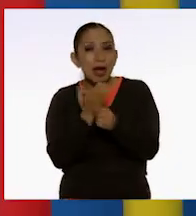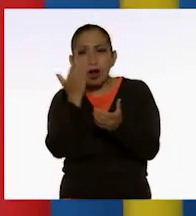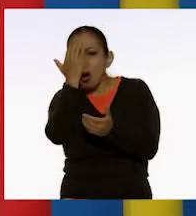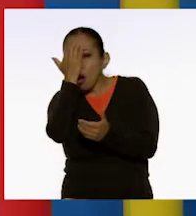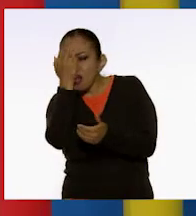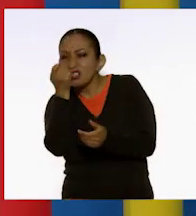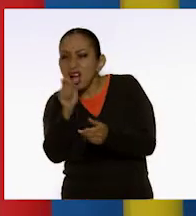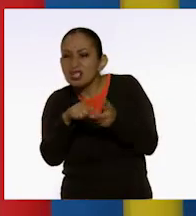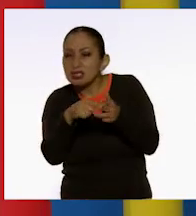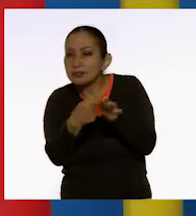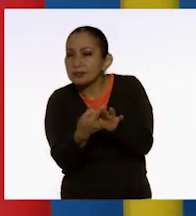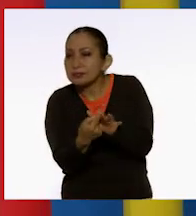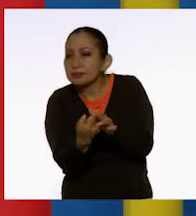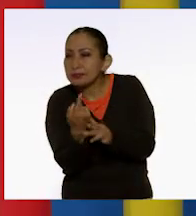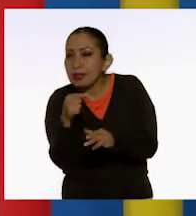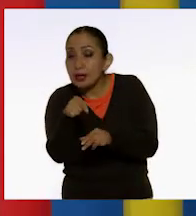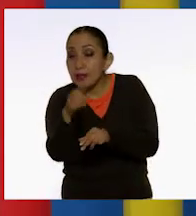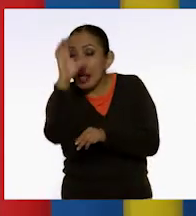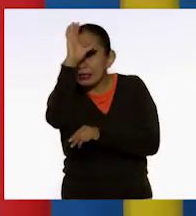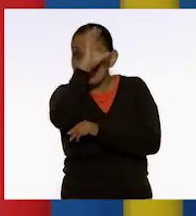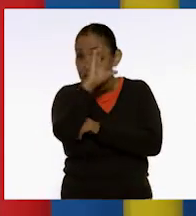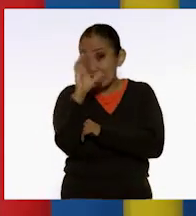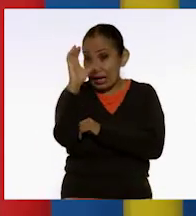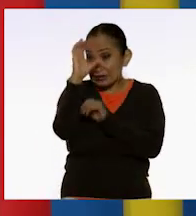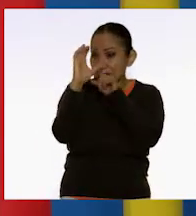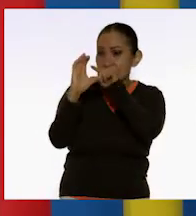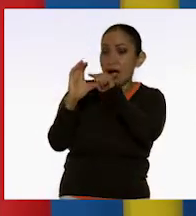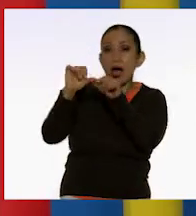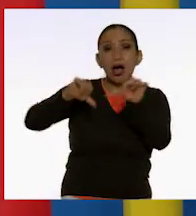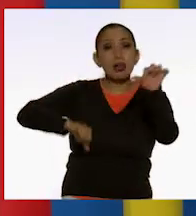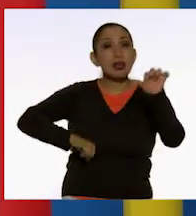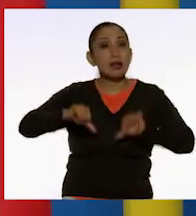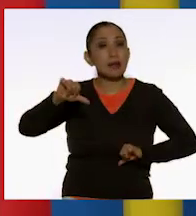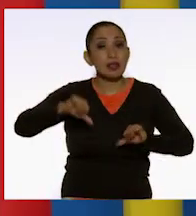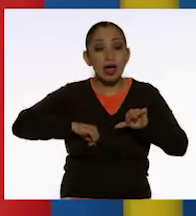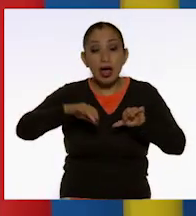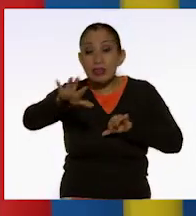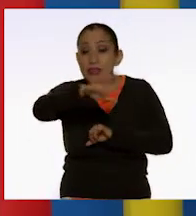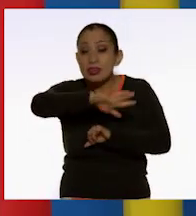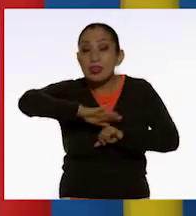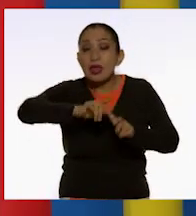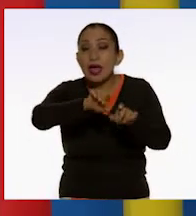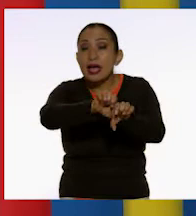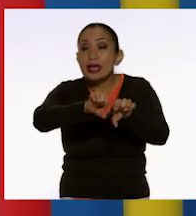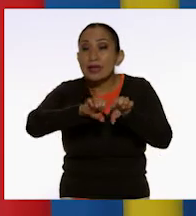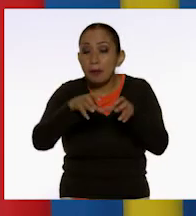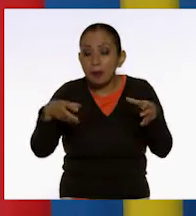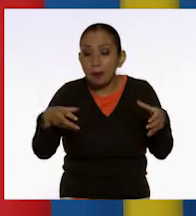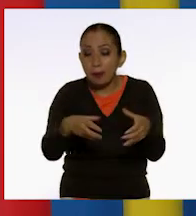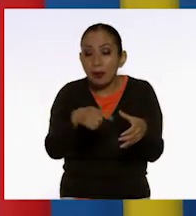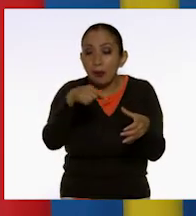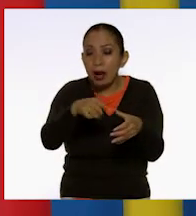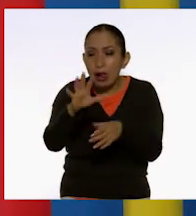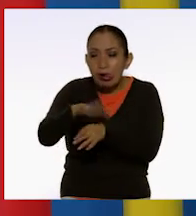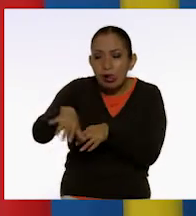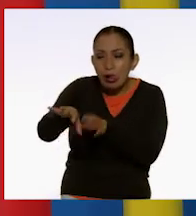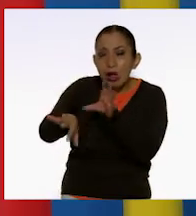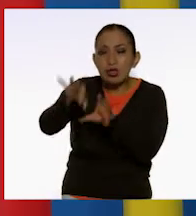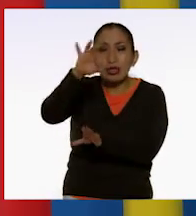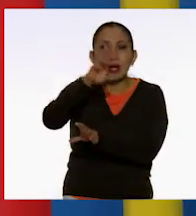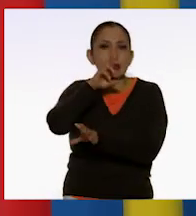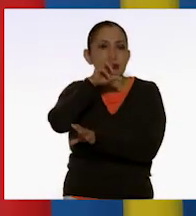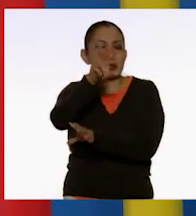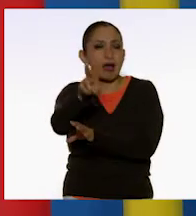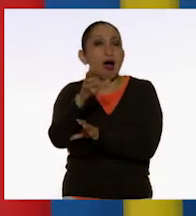acercamiento para reconocer que las ciencias es una actividad colectiva que busca constantemente mejores explicaciones,